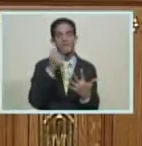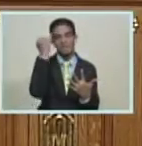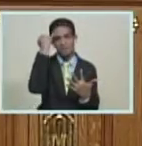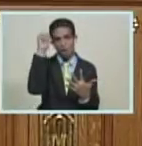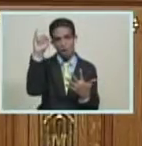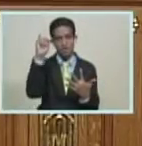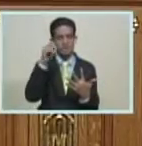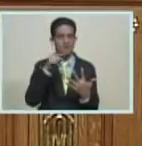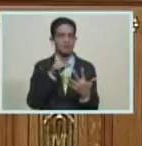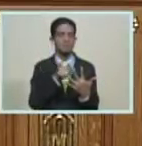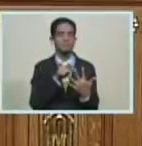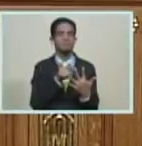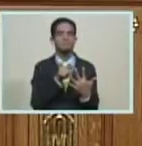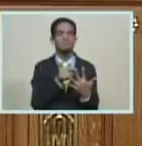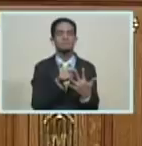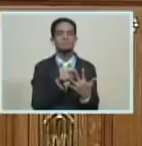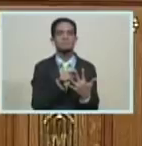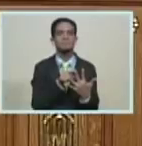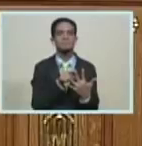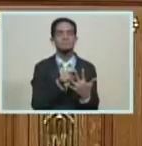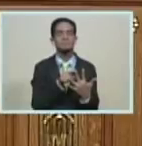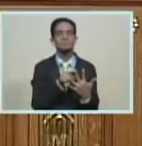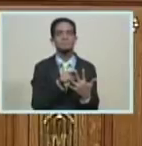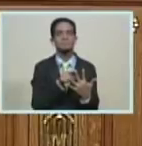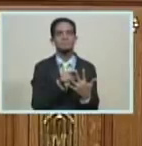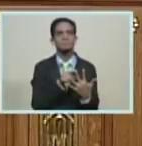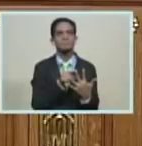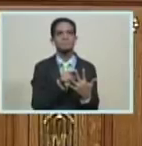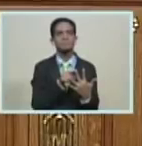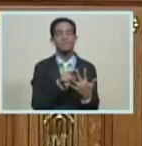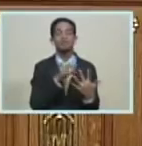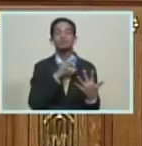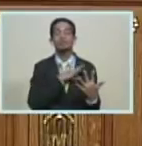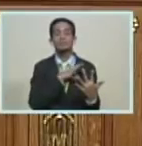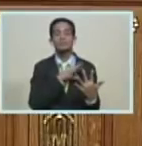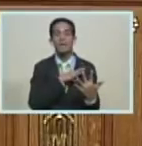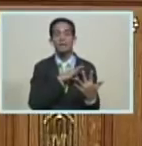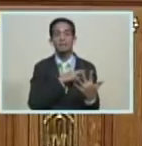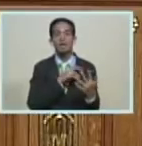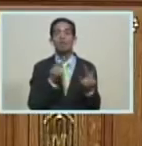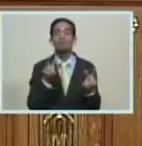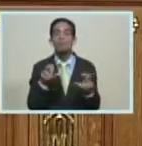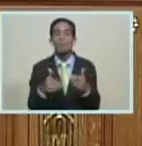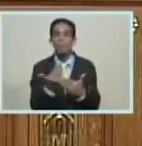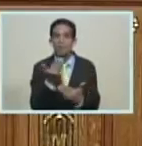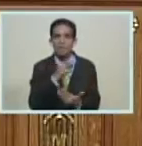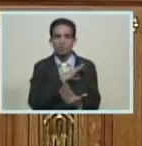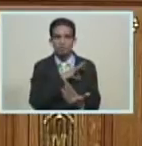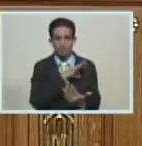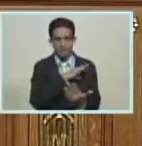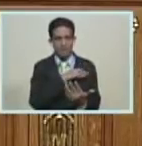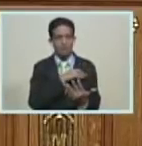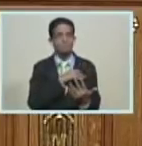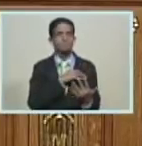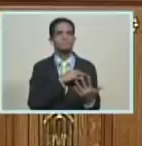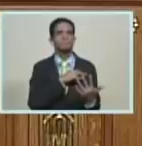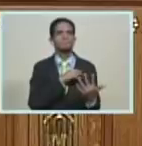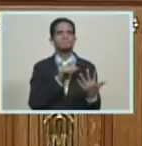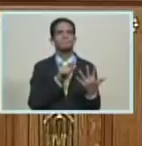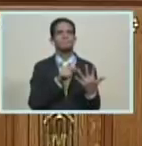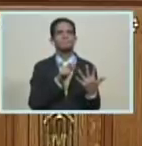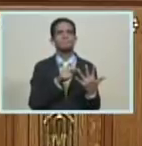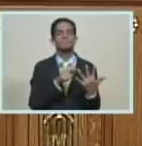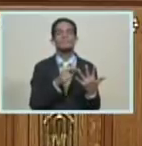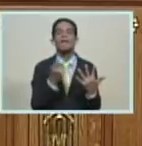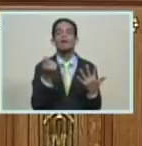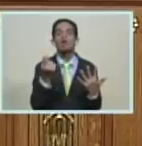institucional, en segundo lugar. La dimensión social, del nuevo modelo social. La dimensión económica